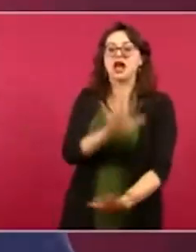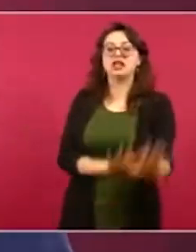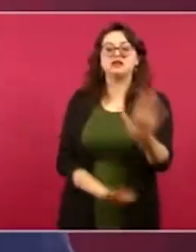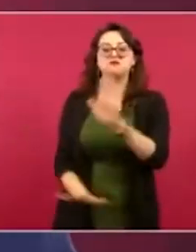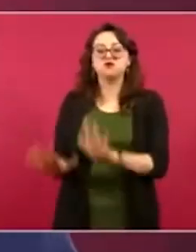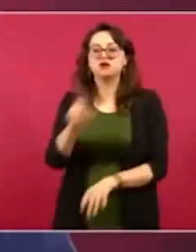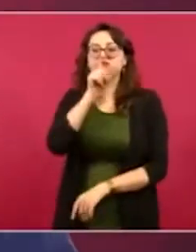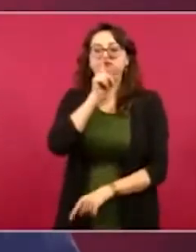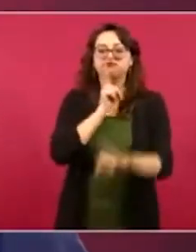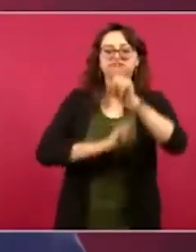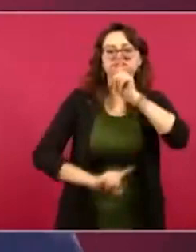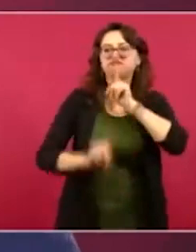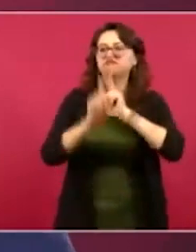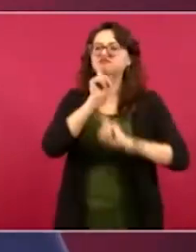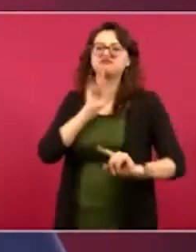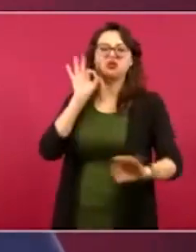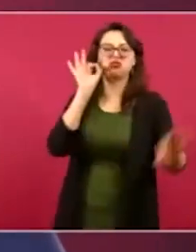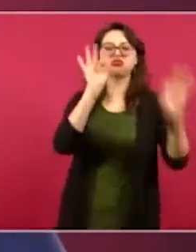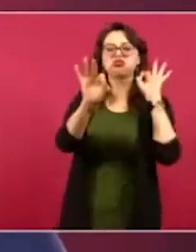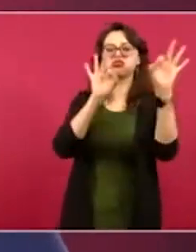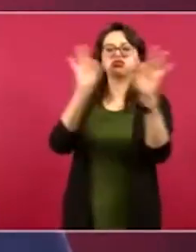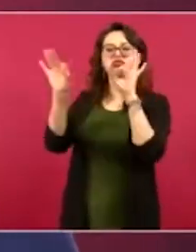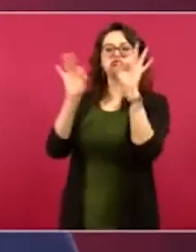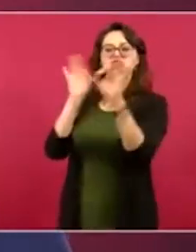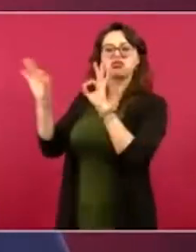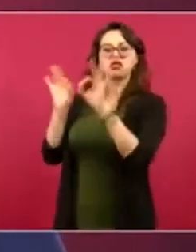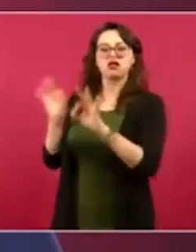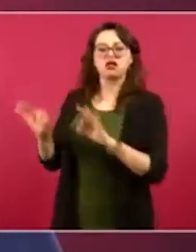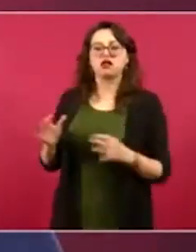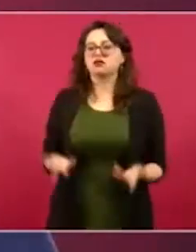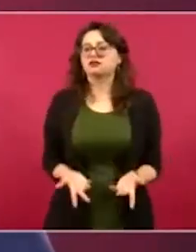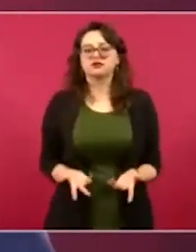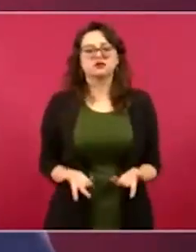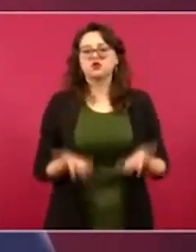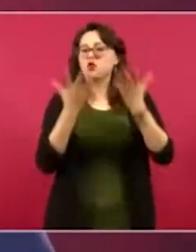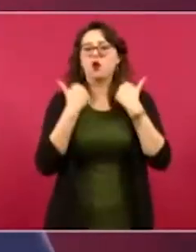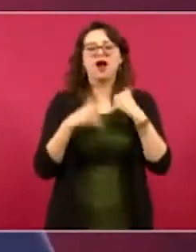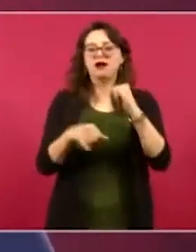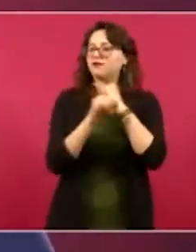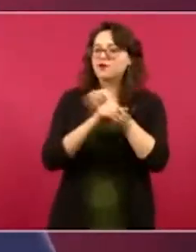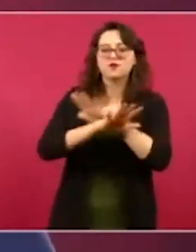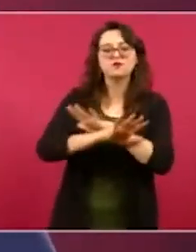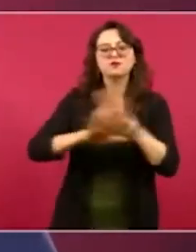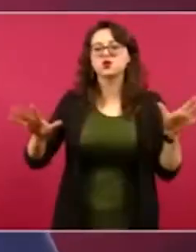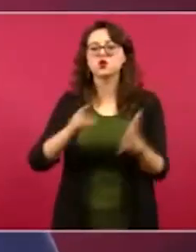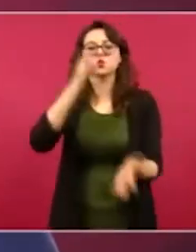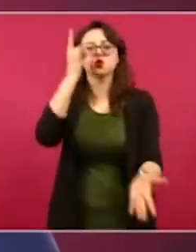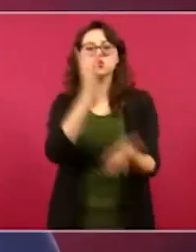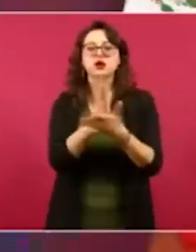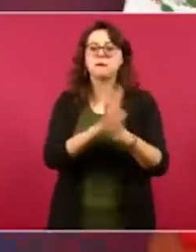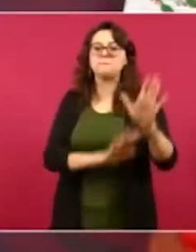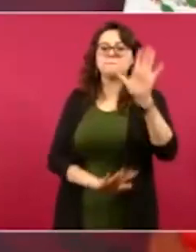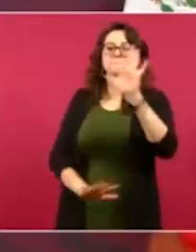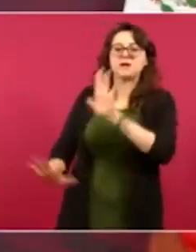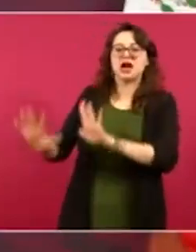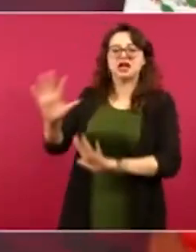medios supuestamente de información son de manipulación en el país.